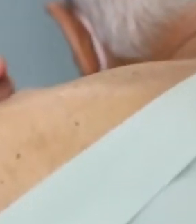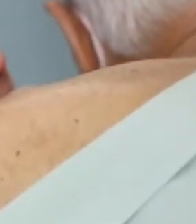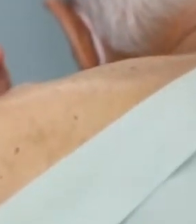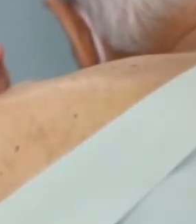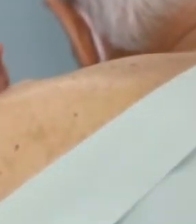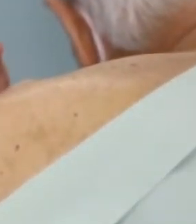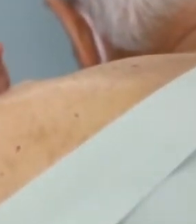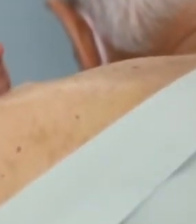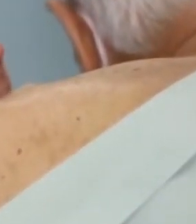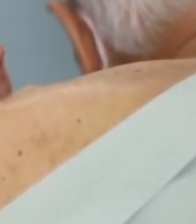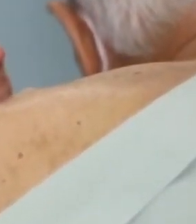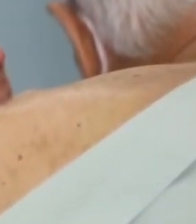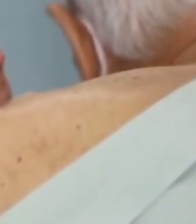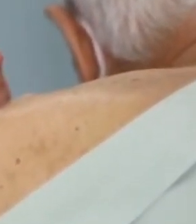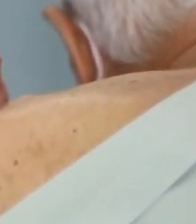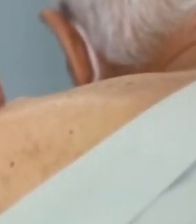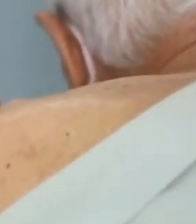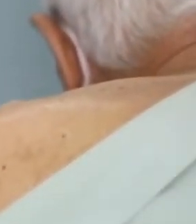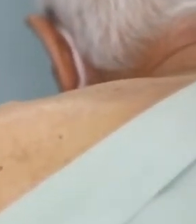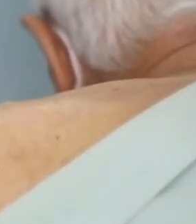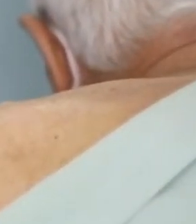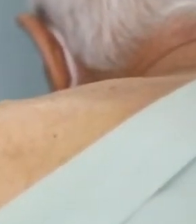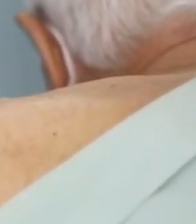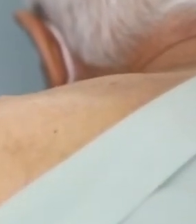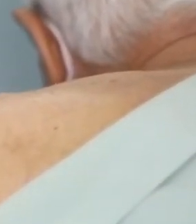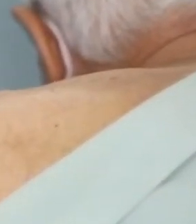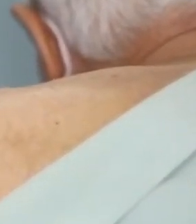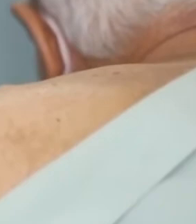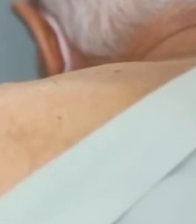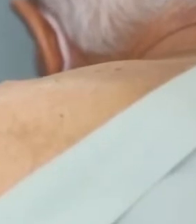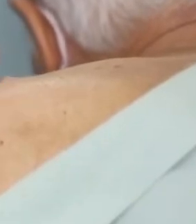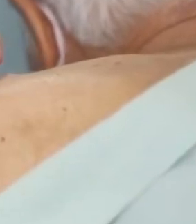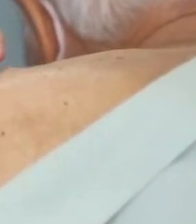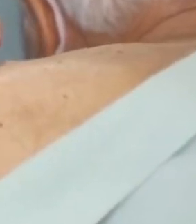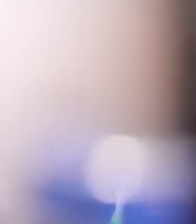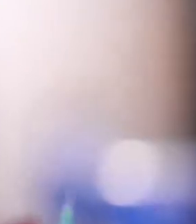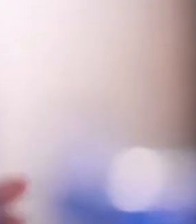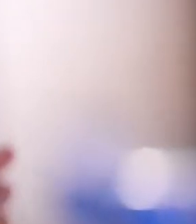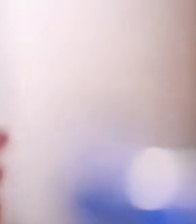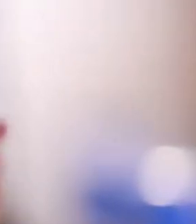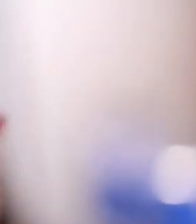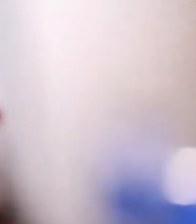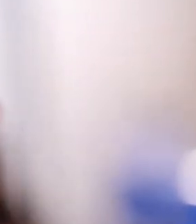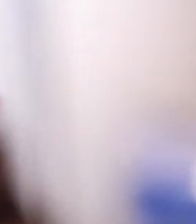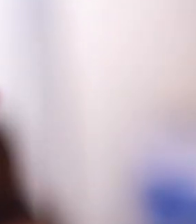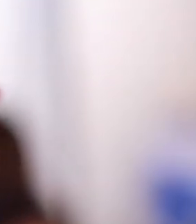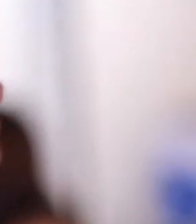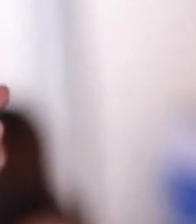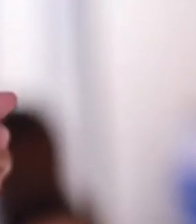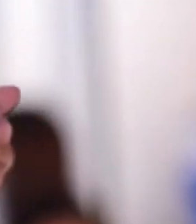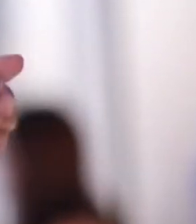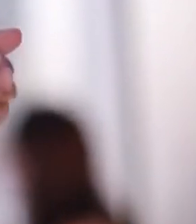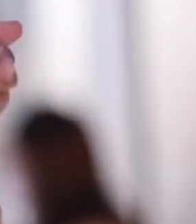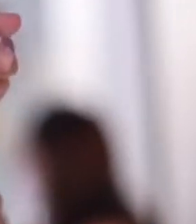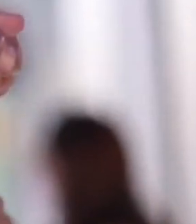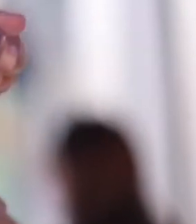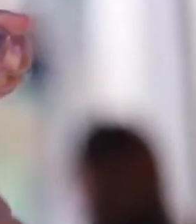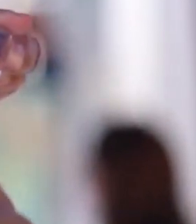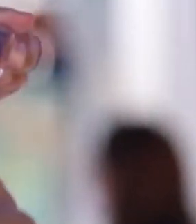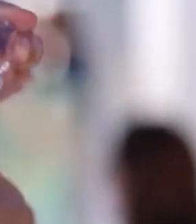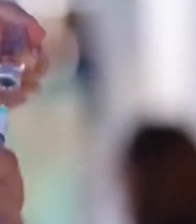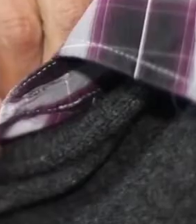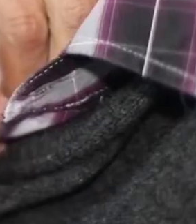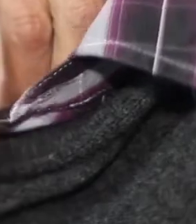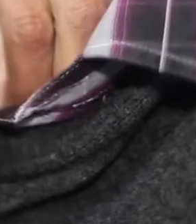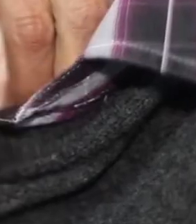requiriendo aún más evidencia para conocer el impacto de esta nueva cepa del virus que ya lleva dos años aquejando a la